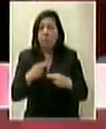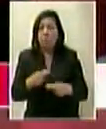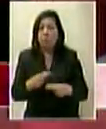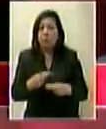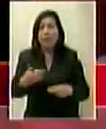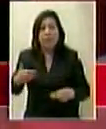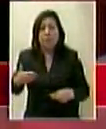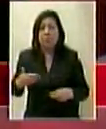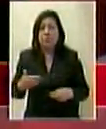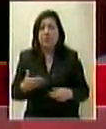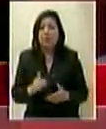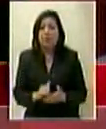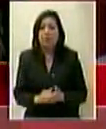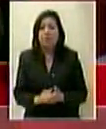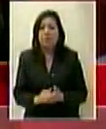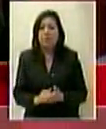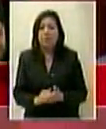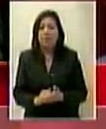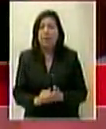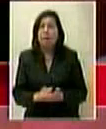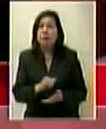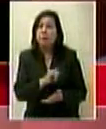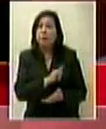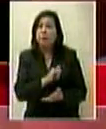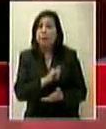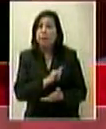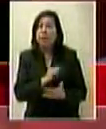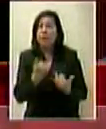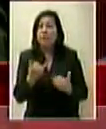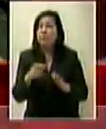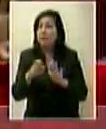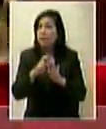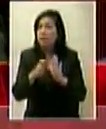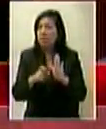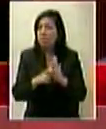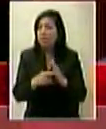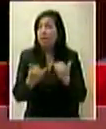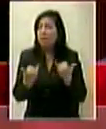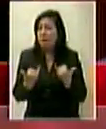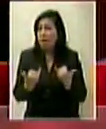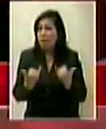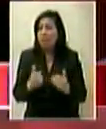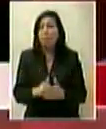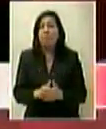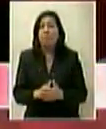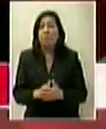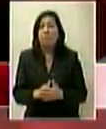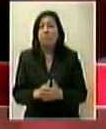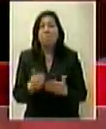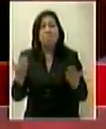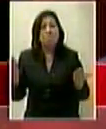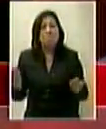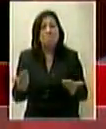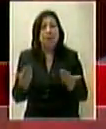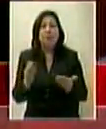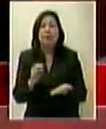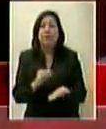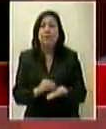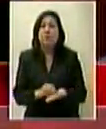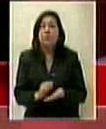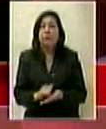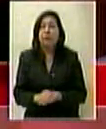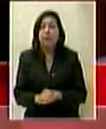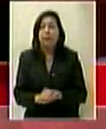del pescado. Vamos a institucionalizar este programa temporal que se viene impulsando, como